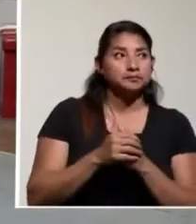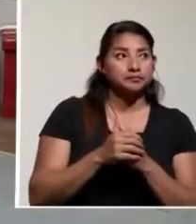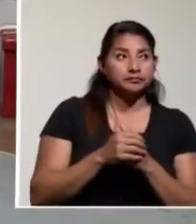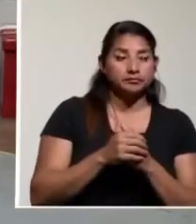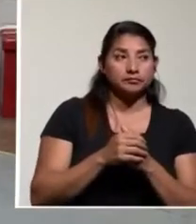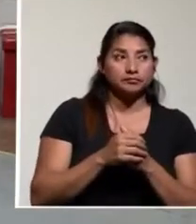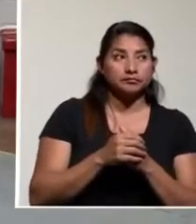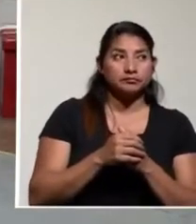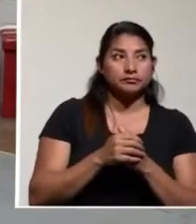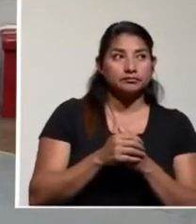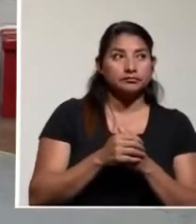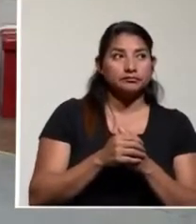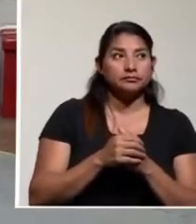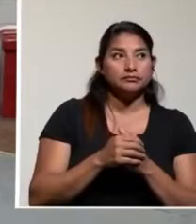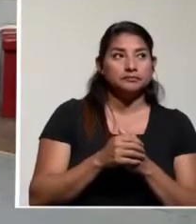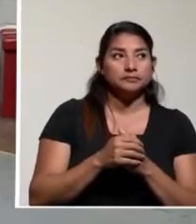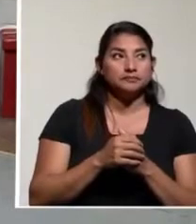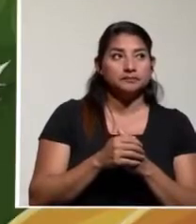Y...